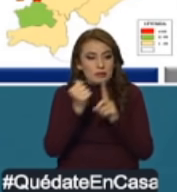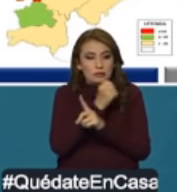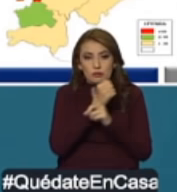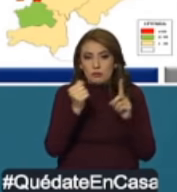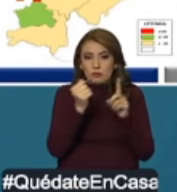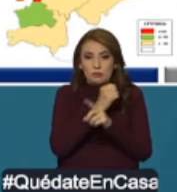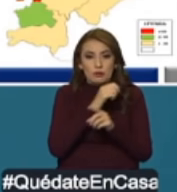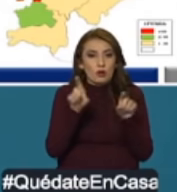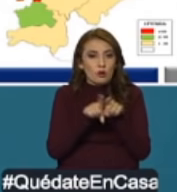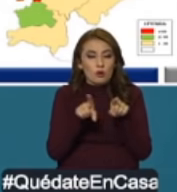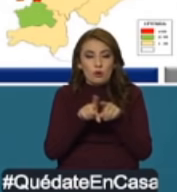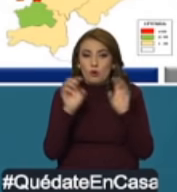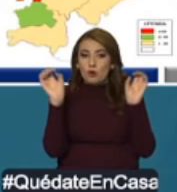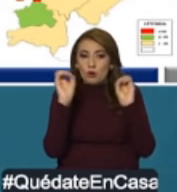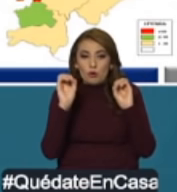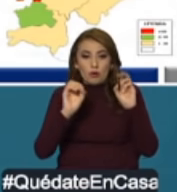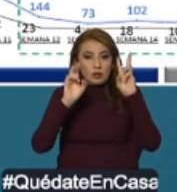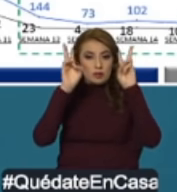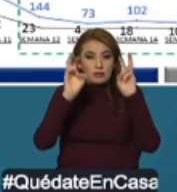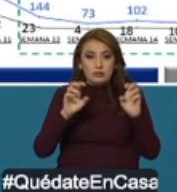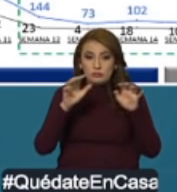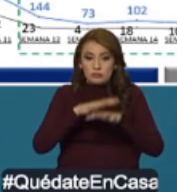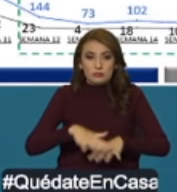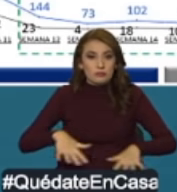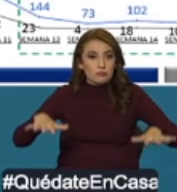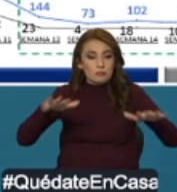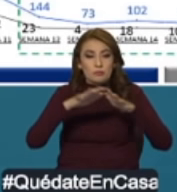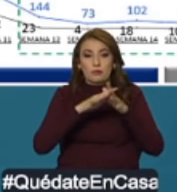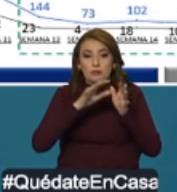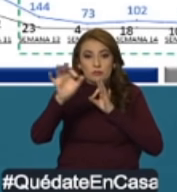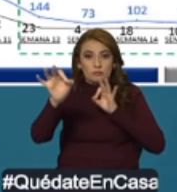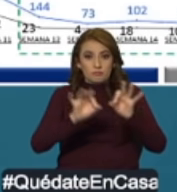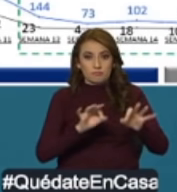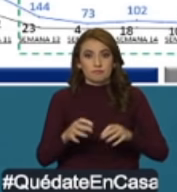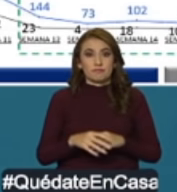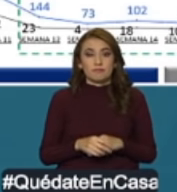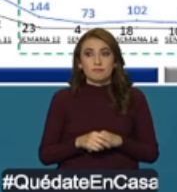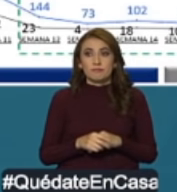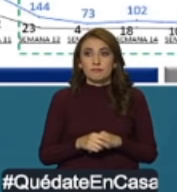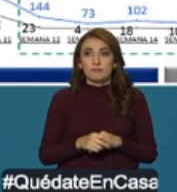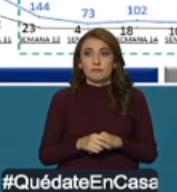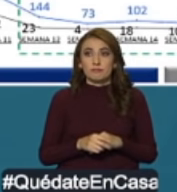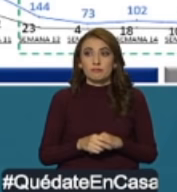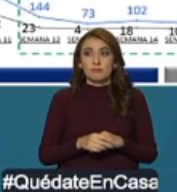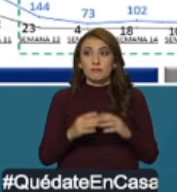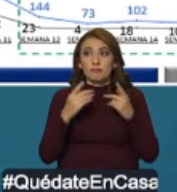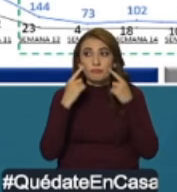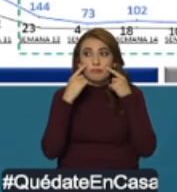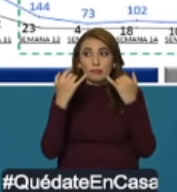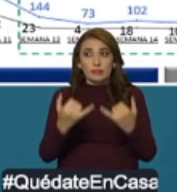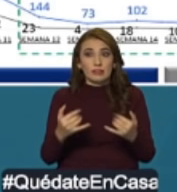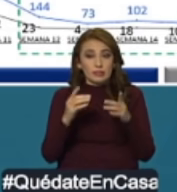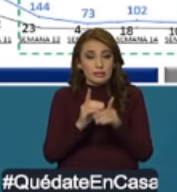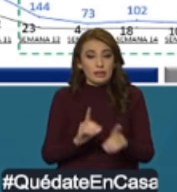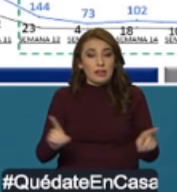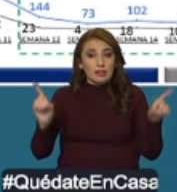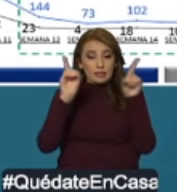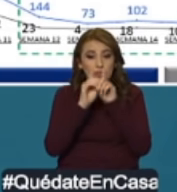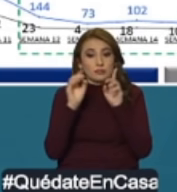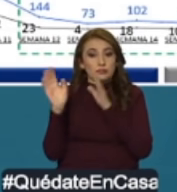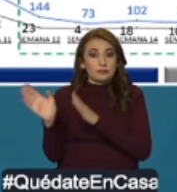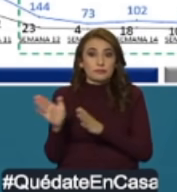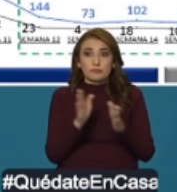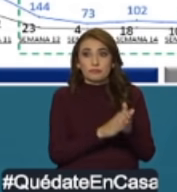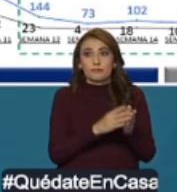que ver al tema de propagación del coronavirus. Si esto ya que está sucediendo en temas intramurales